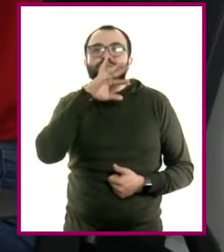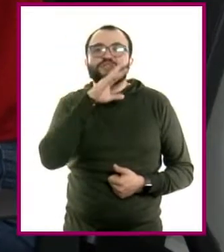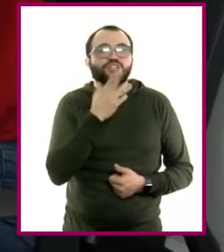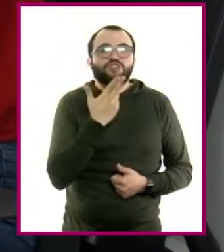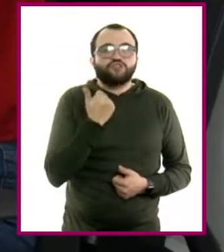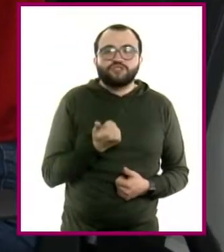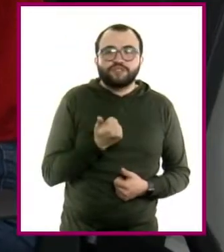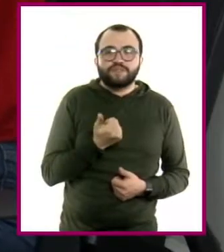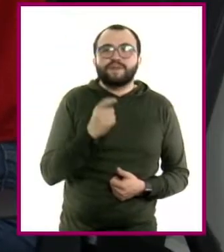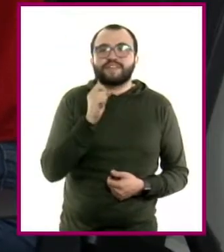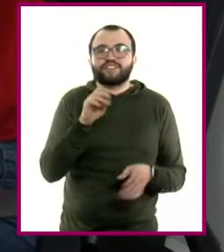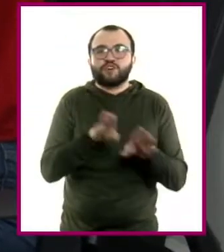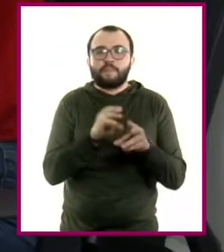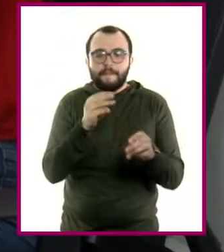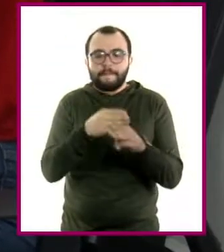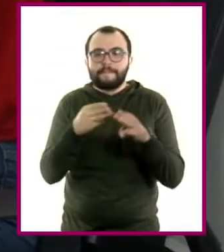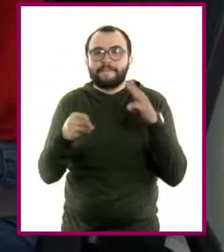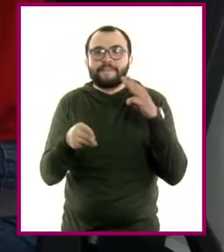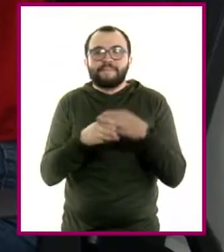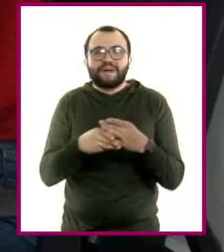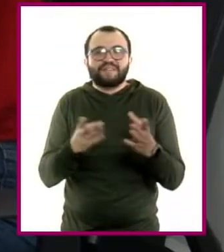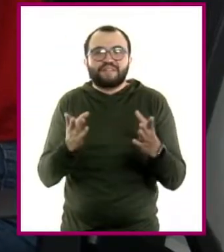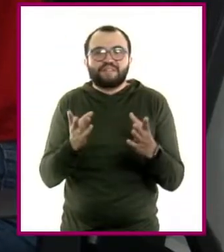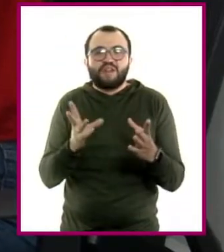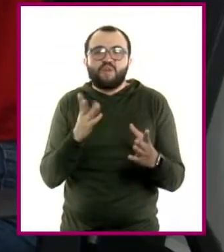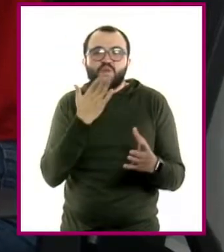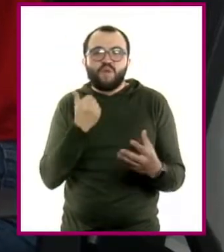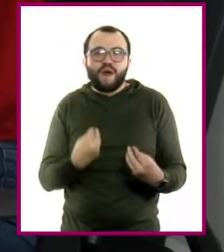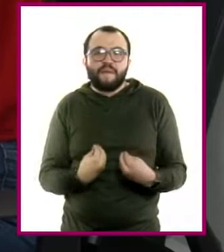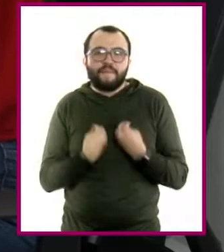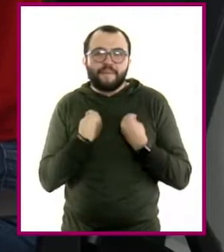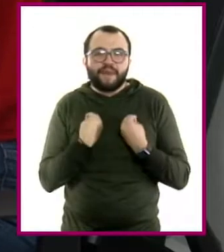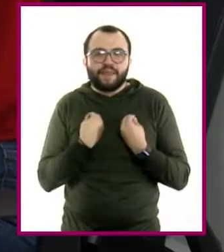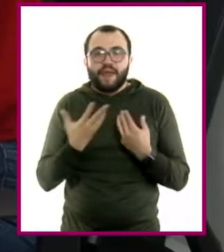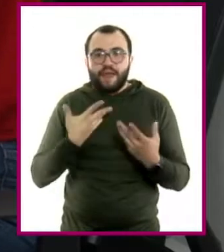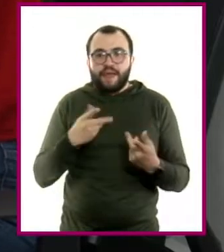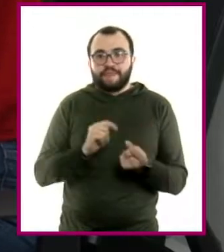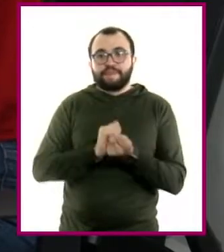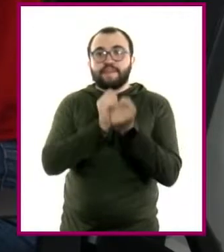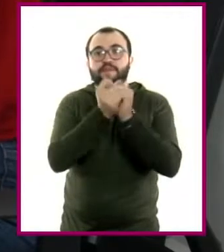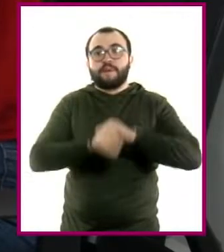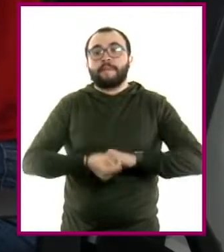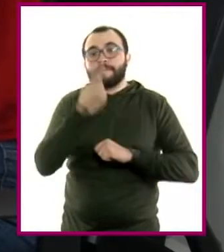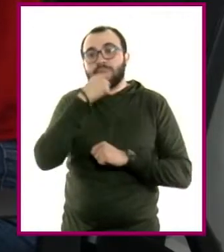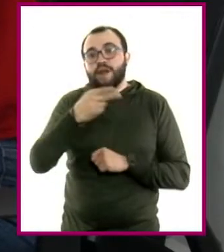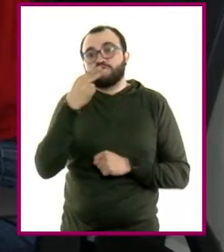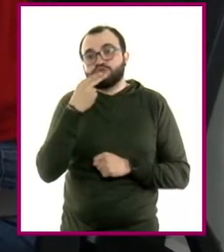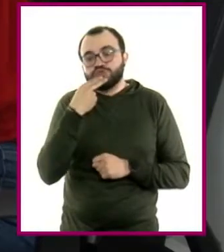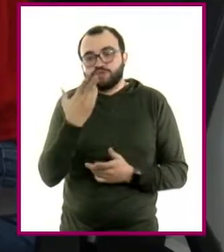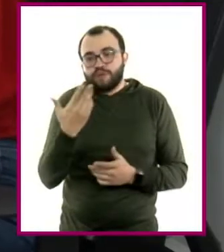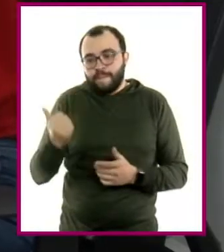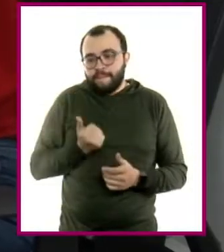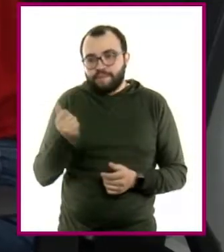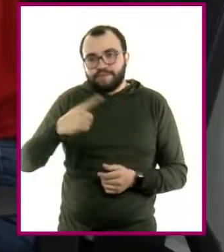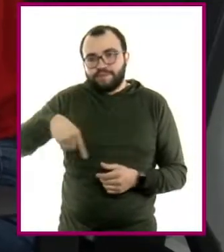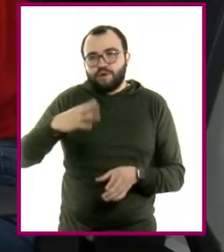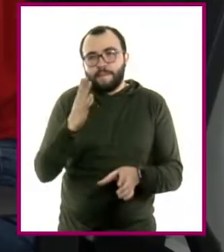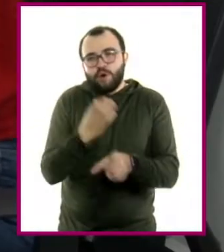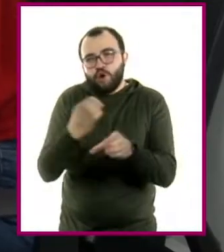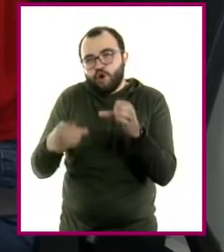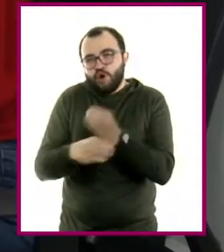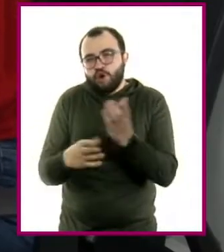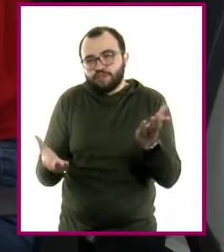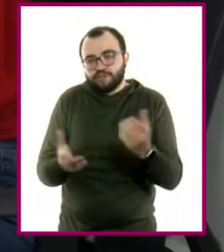compuesta de sustancias o materiales inertes, sin vida, y que han sido transformados para su uso y aprovechamiento. Así es,